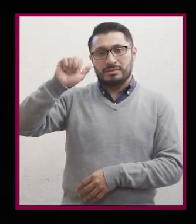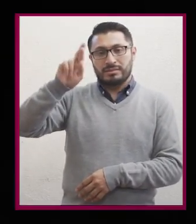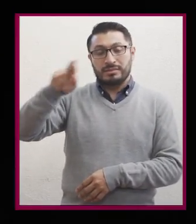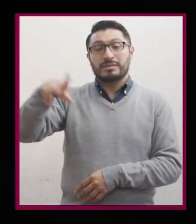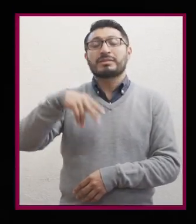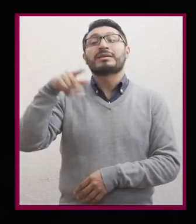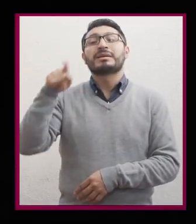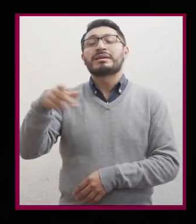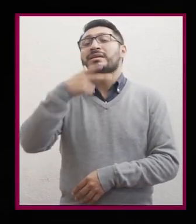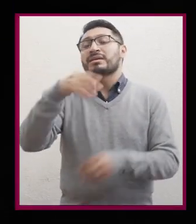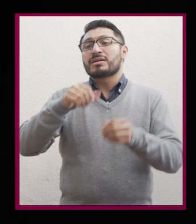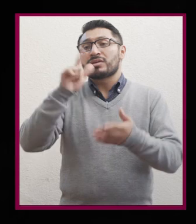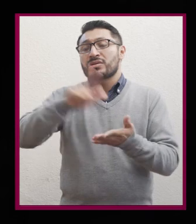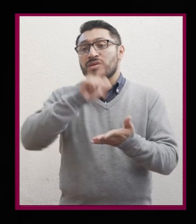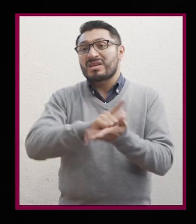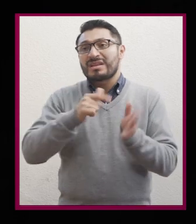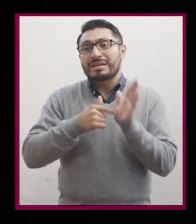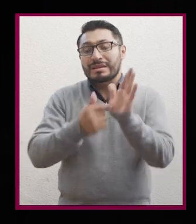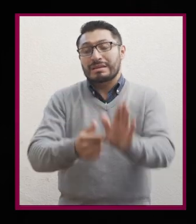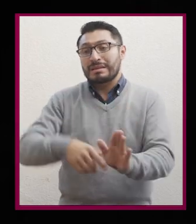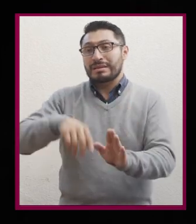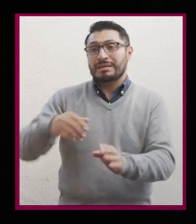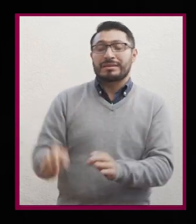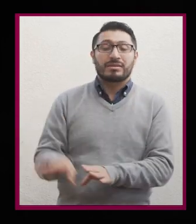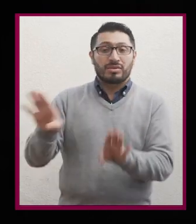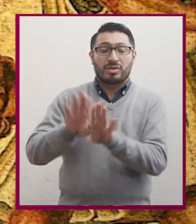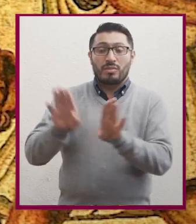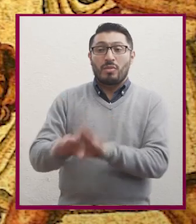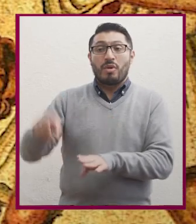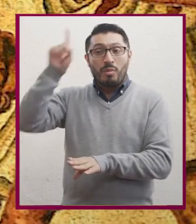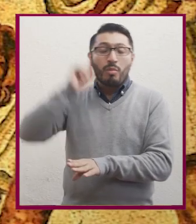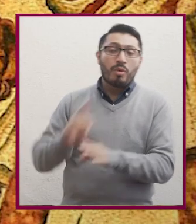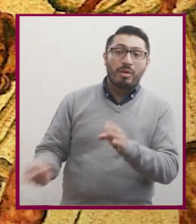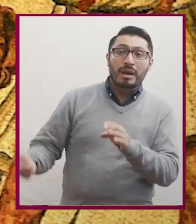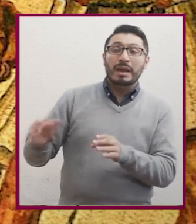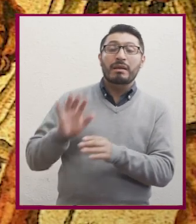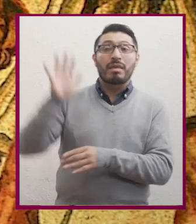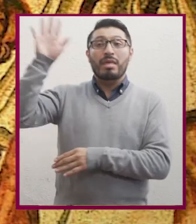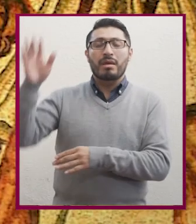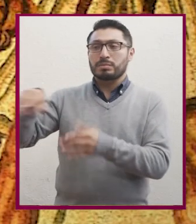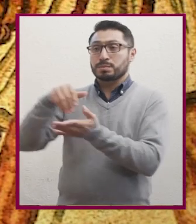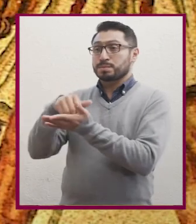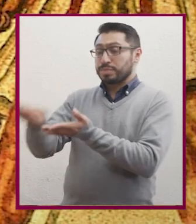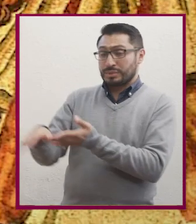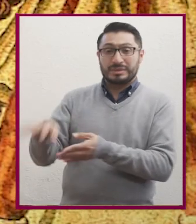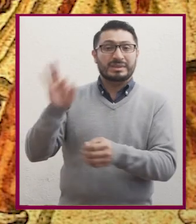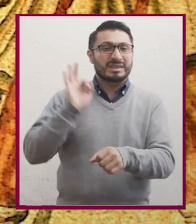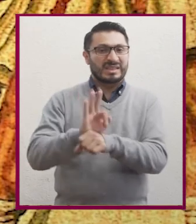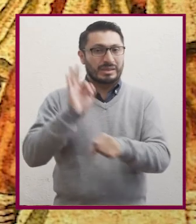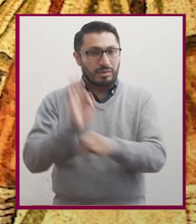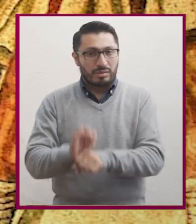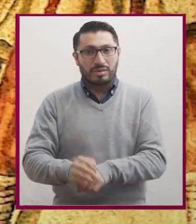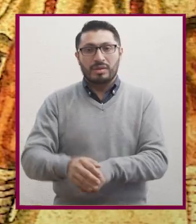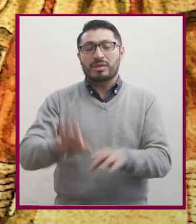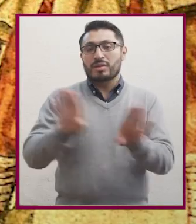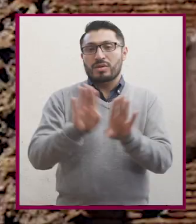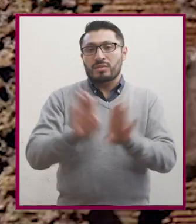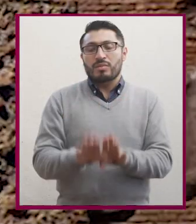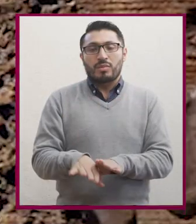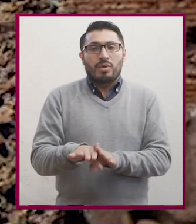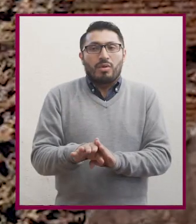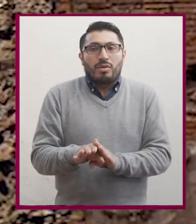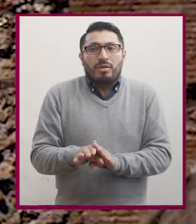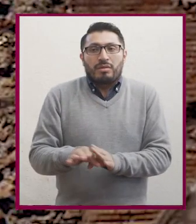Adulterio, la cual castigaba esta conducta con el destierro. Además, pretendía preservar la castidad de las casadas